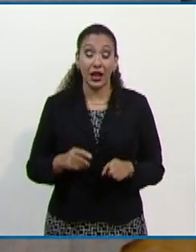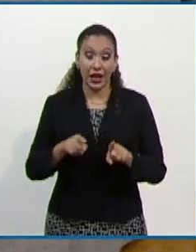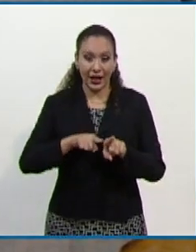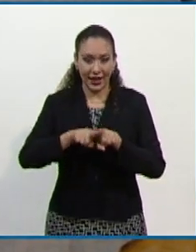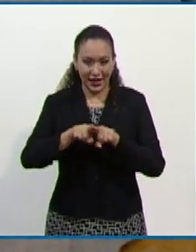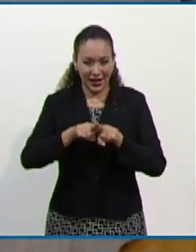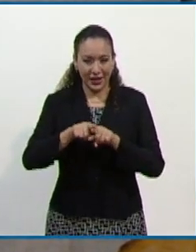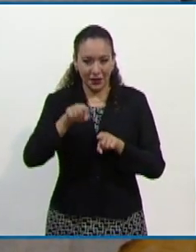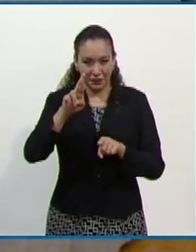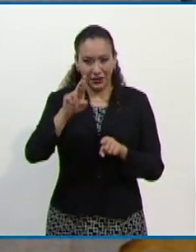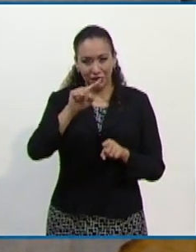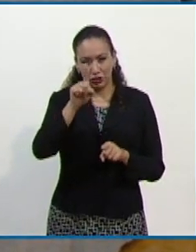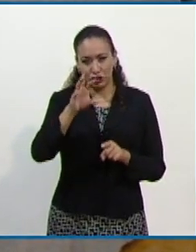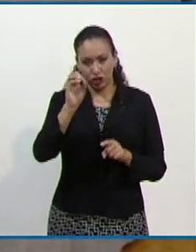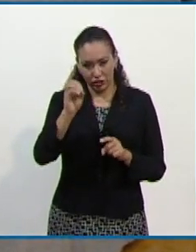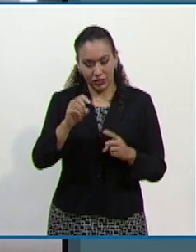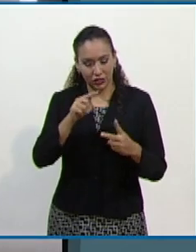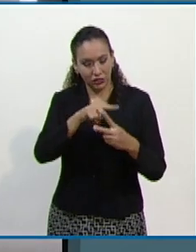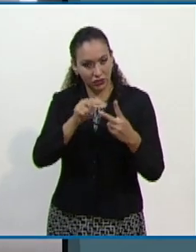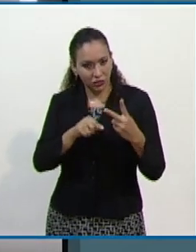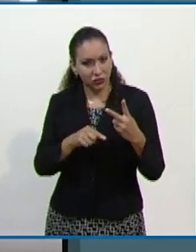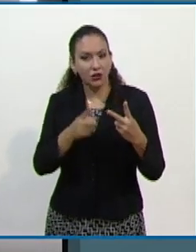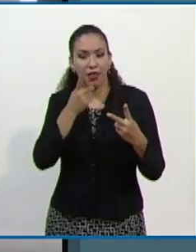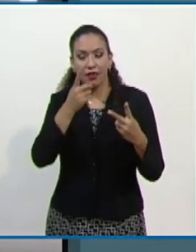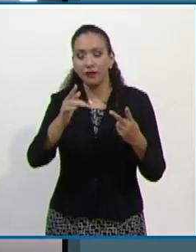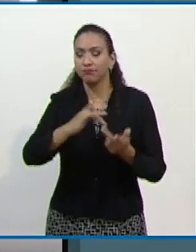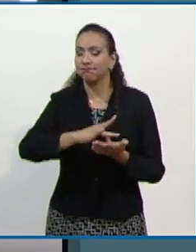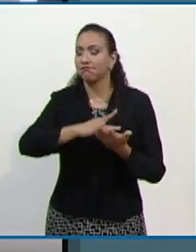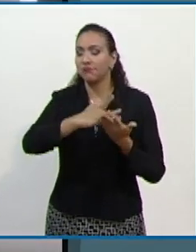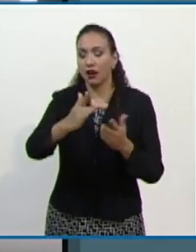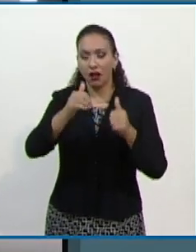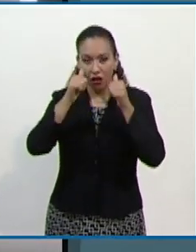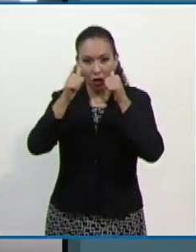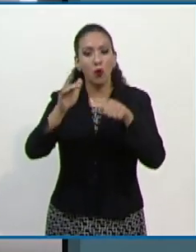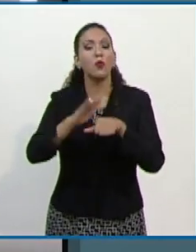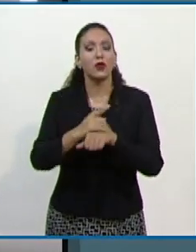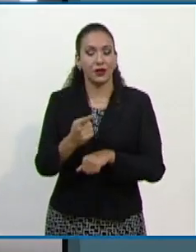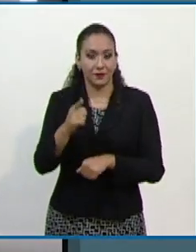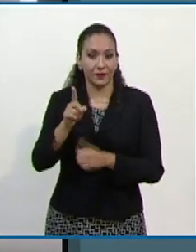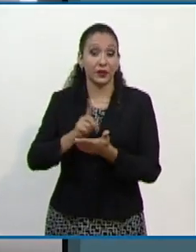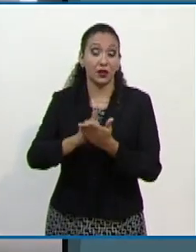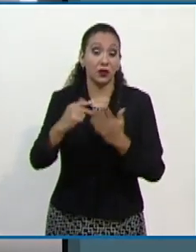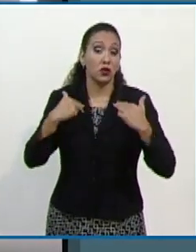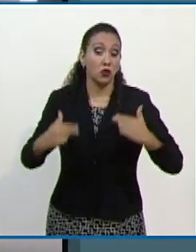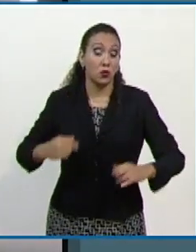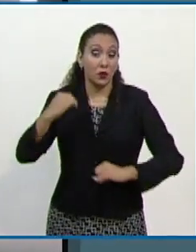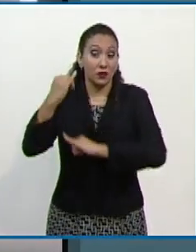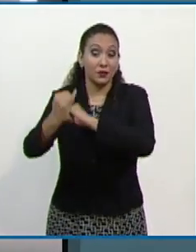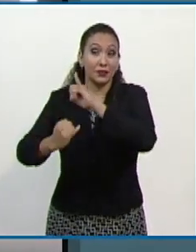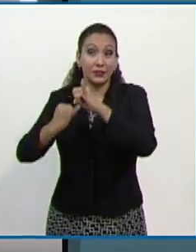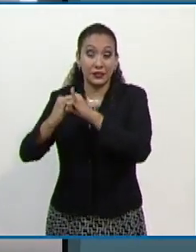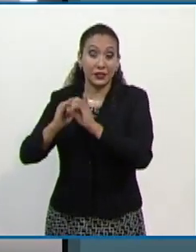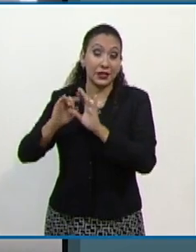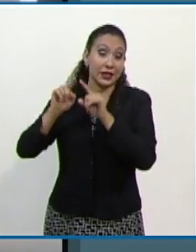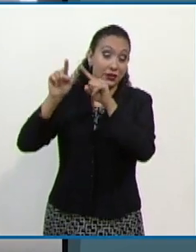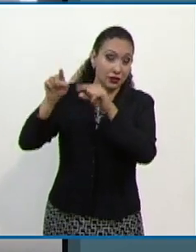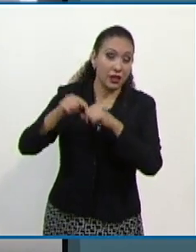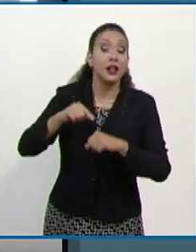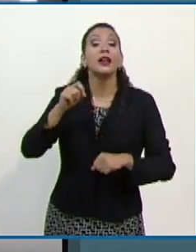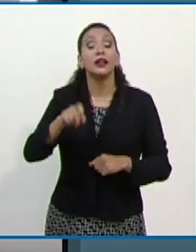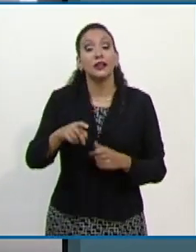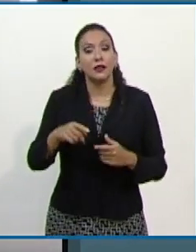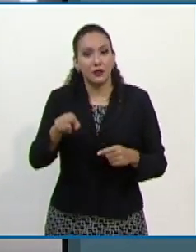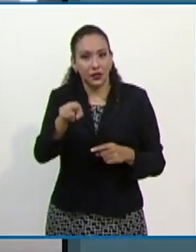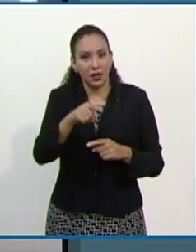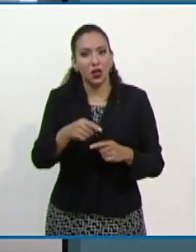apoyo de la Defensoría Pública Federal, de Naciones Unidas y de la Comisión Nacional de los Derechos Humanos, pues gracias a su intervención obtuvieron